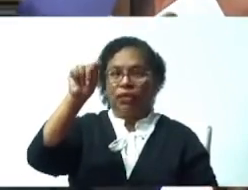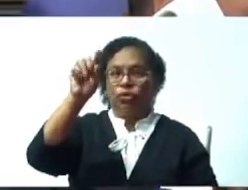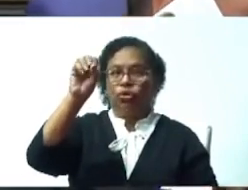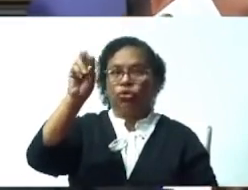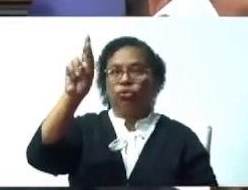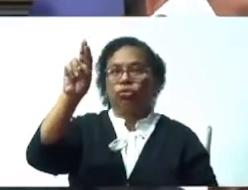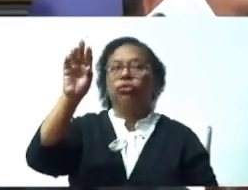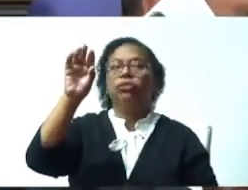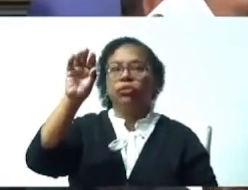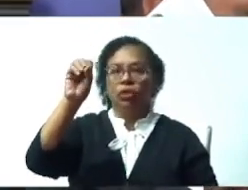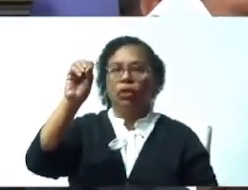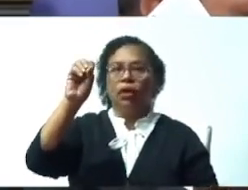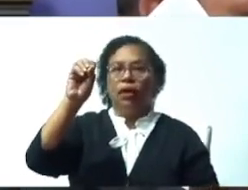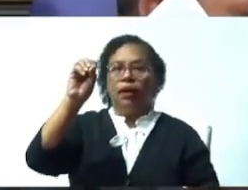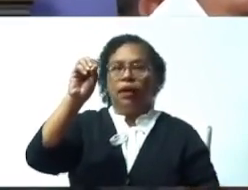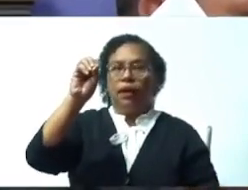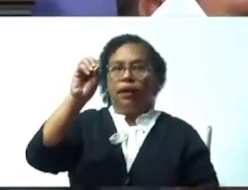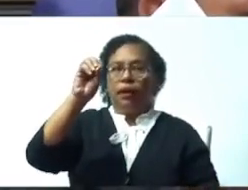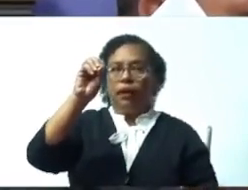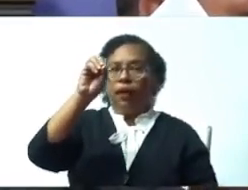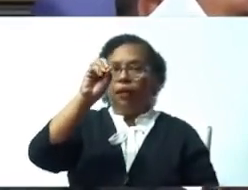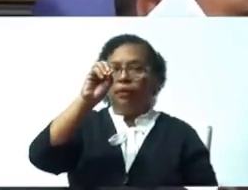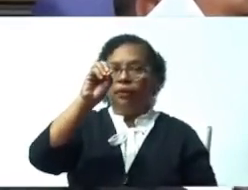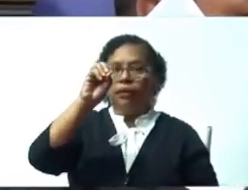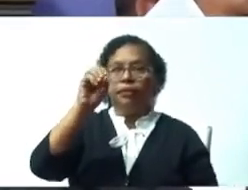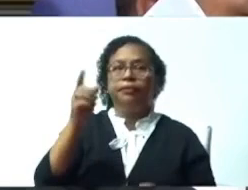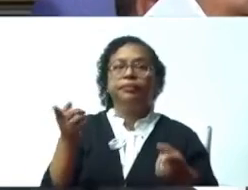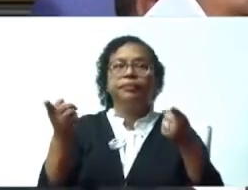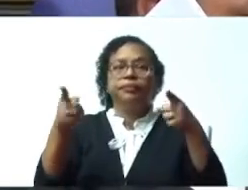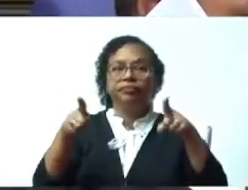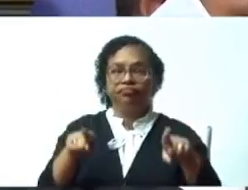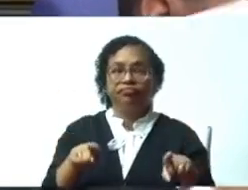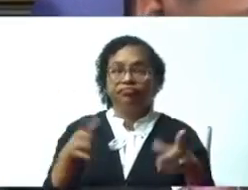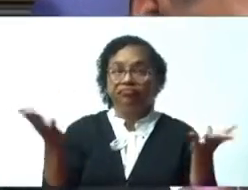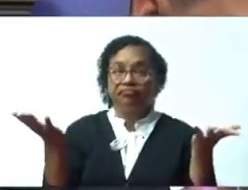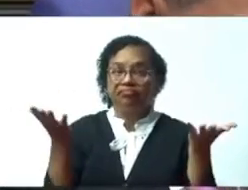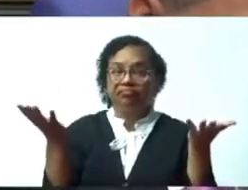del Ingenio Cristóbal Colón, también se está dando algo peor.